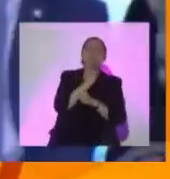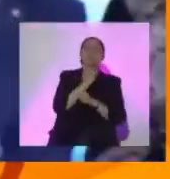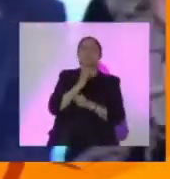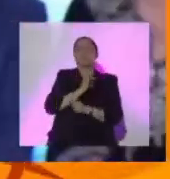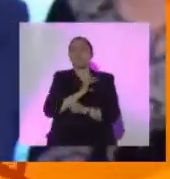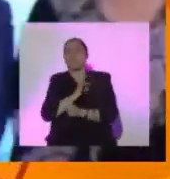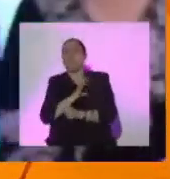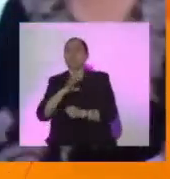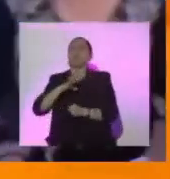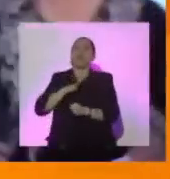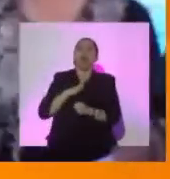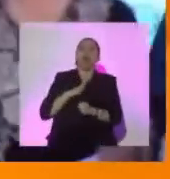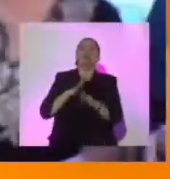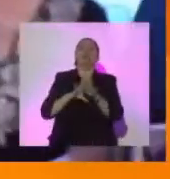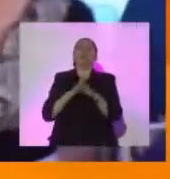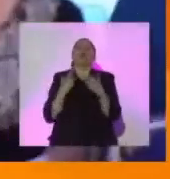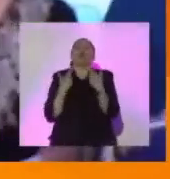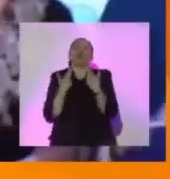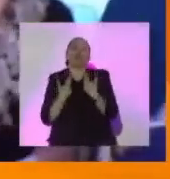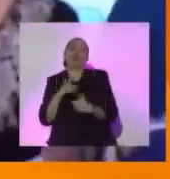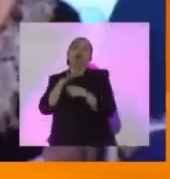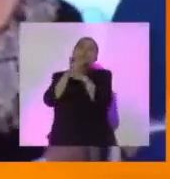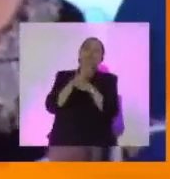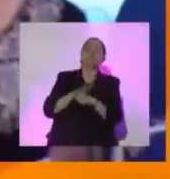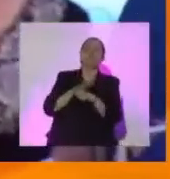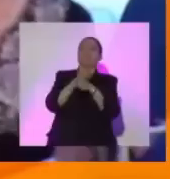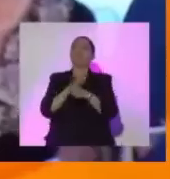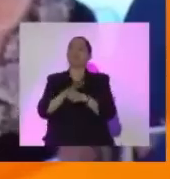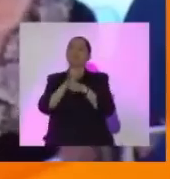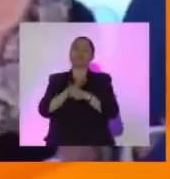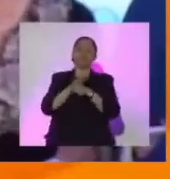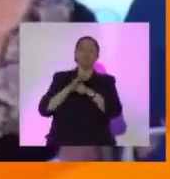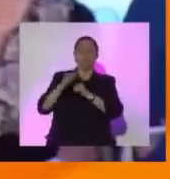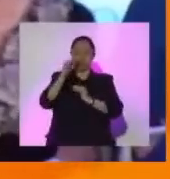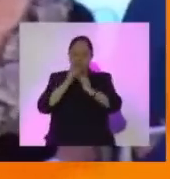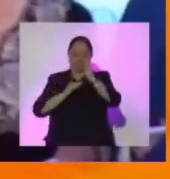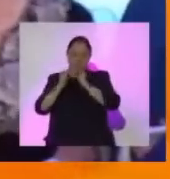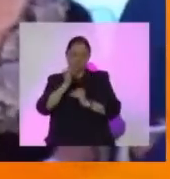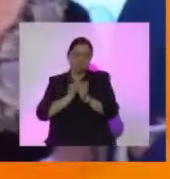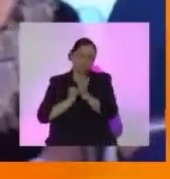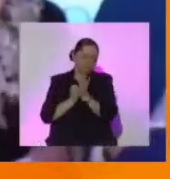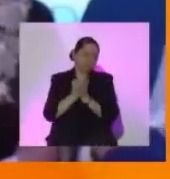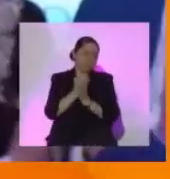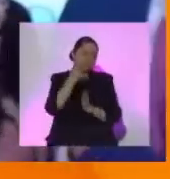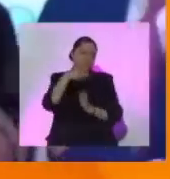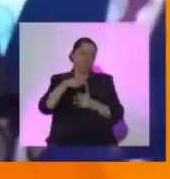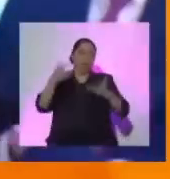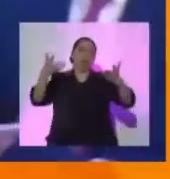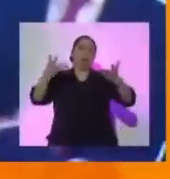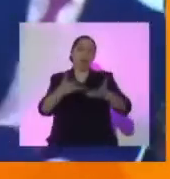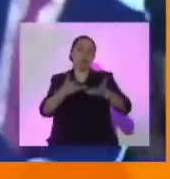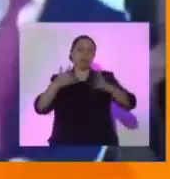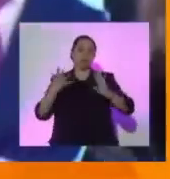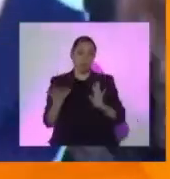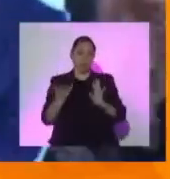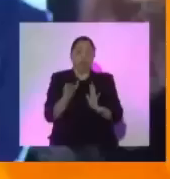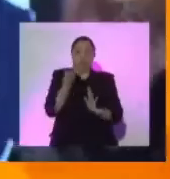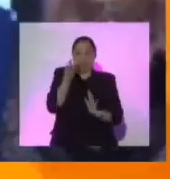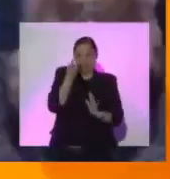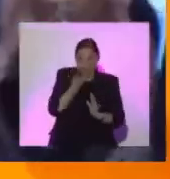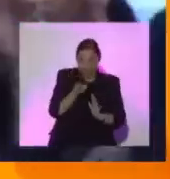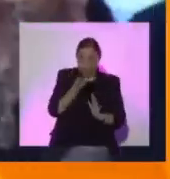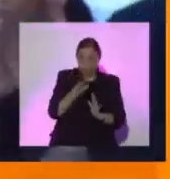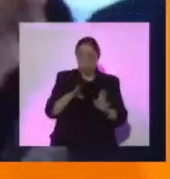antecesor del instituto federal electoral representante del pan en varias instancias y ahora se dedica